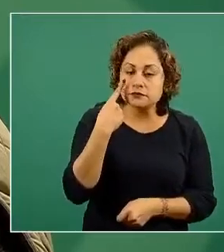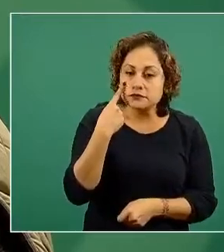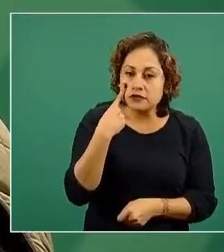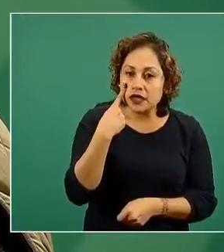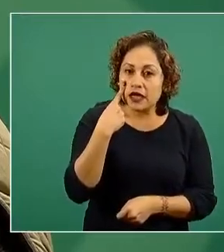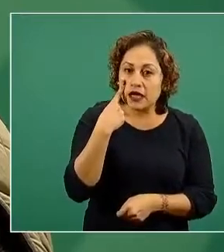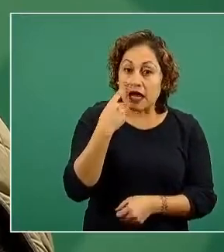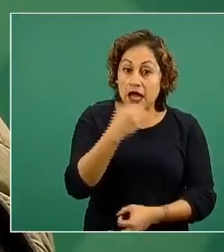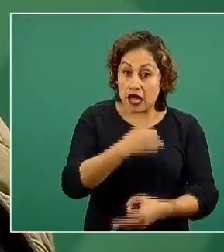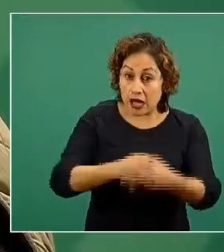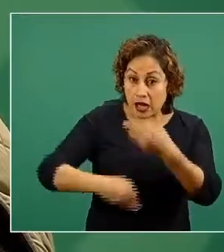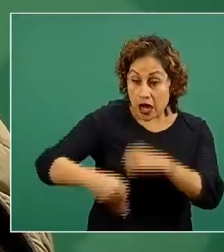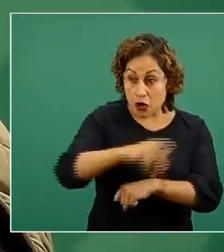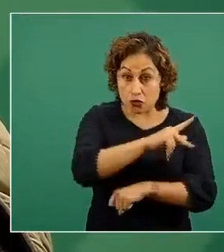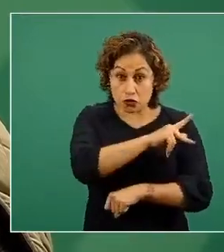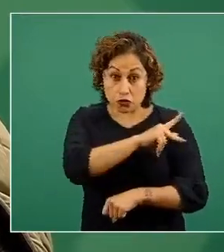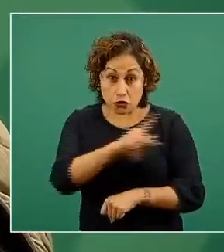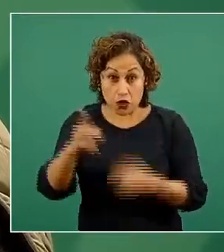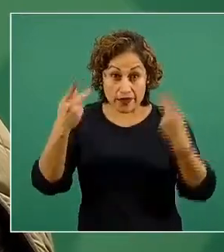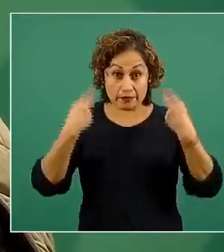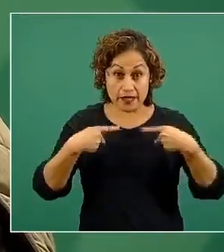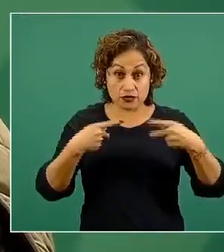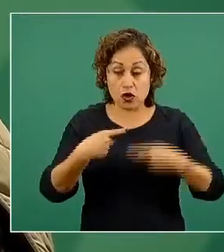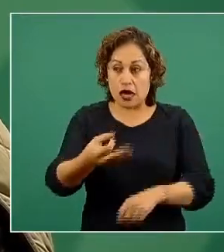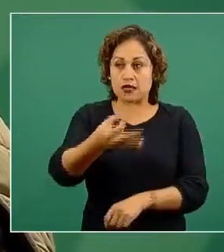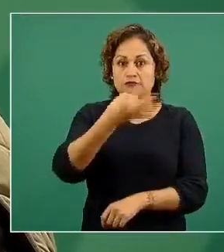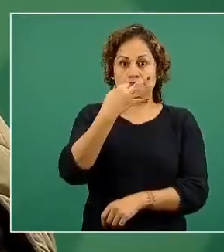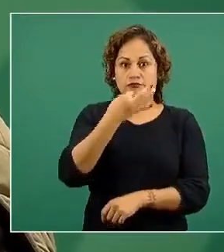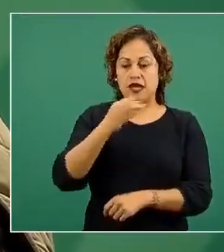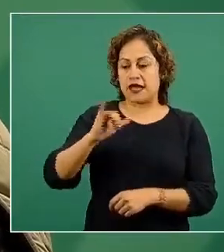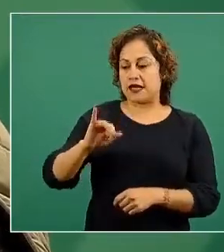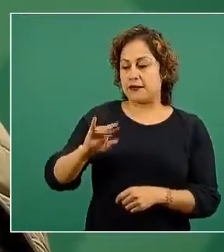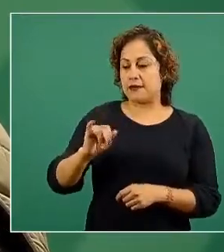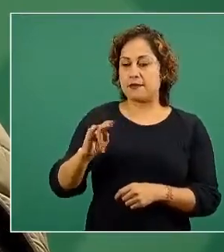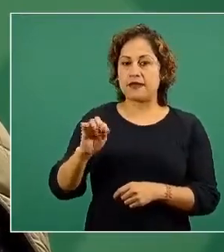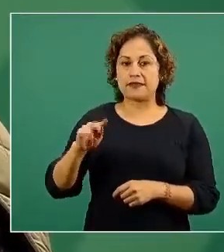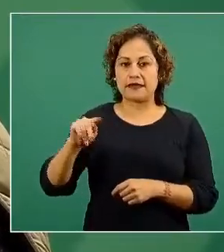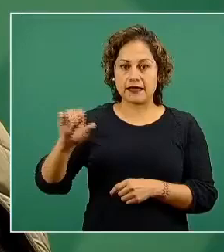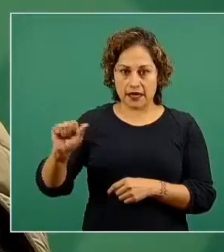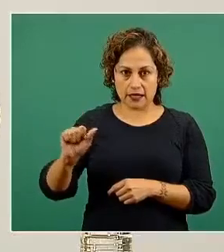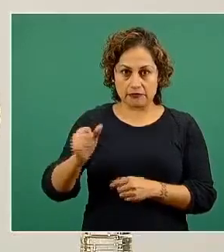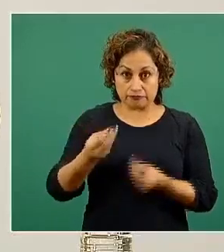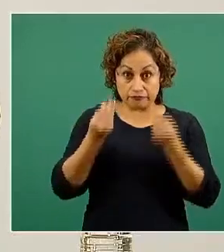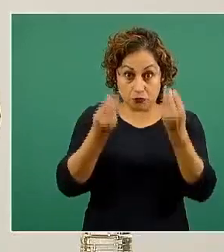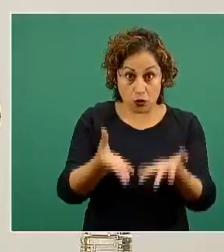todos los pacientes ambulatorios se les mande ivermectina, se les recete ivermectina.